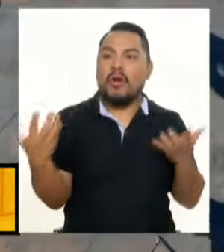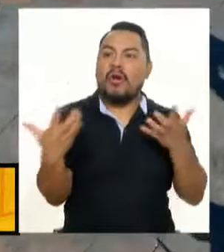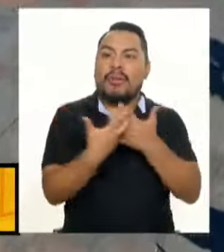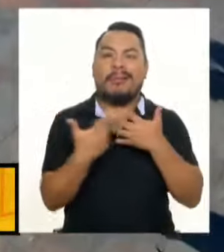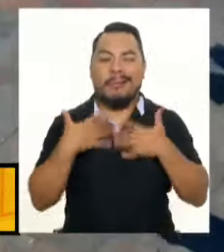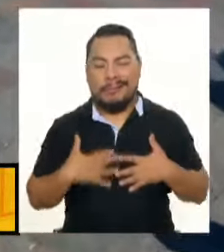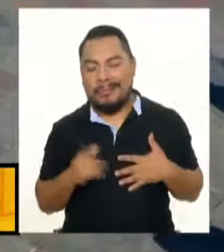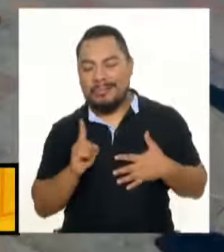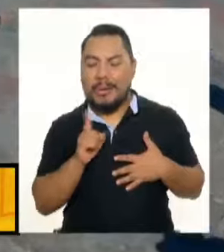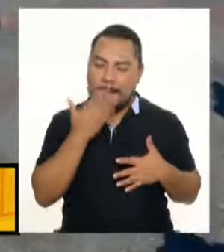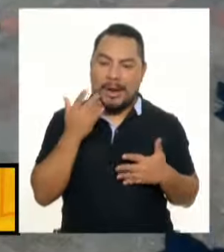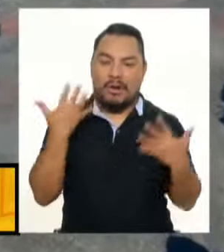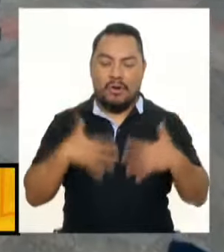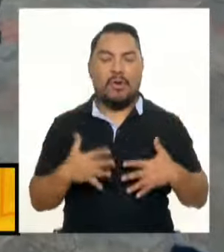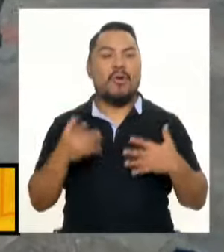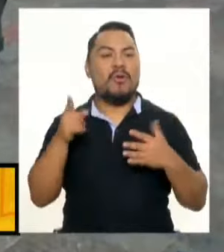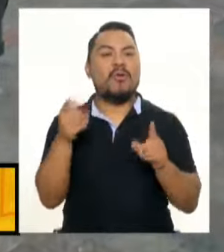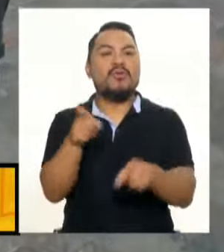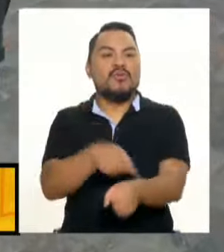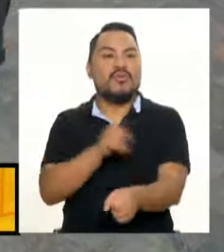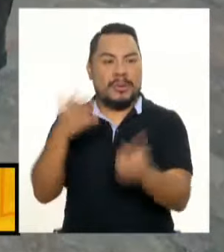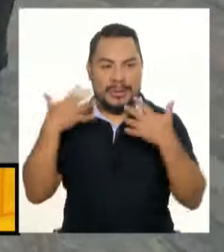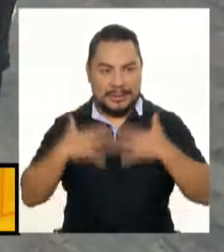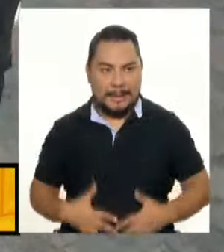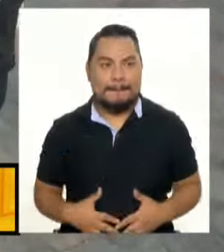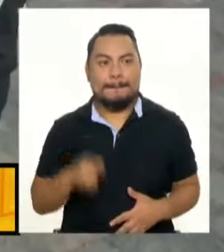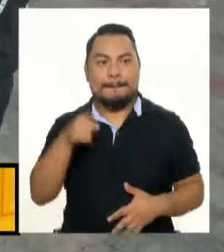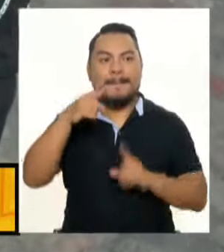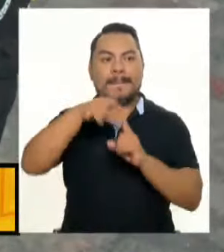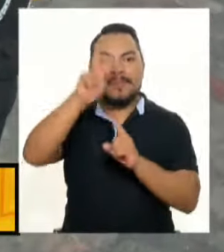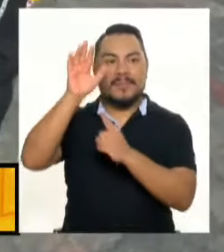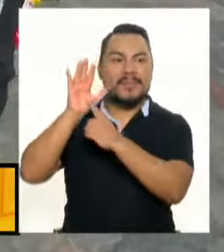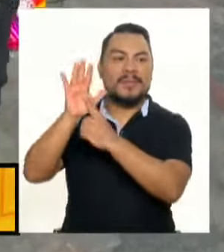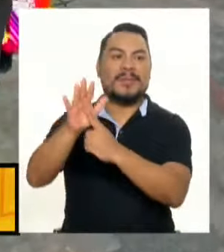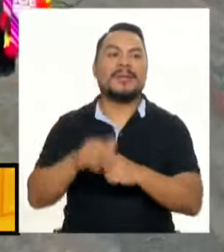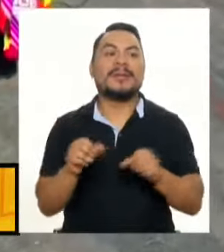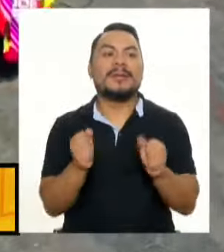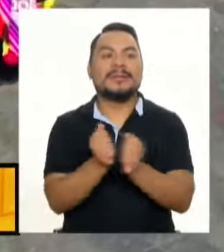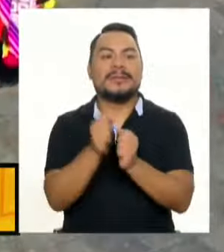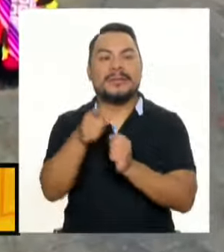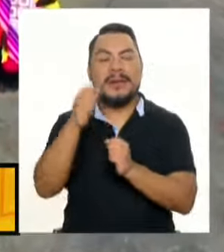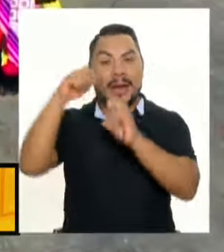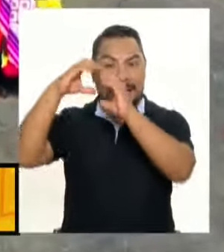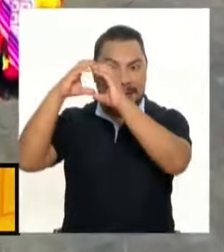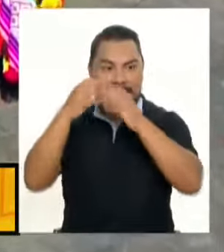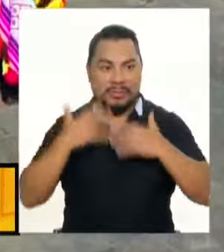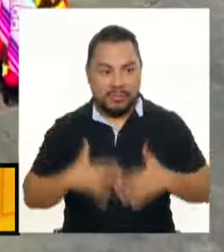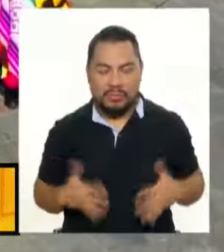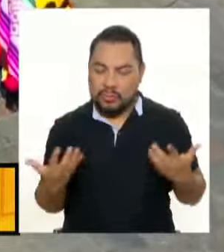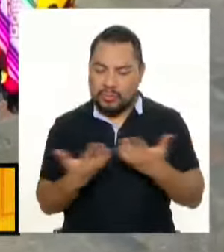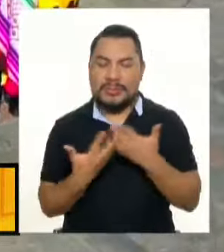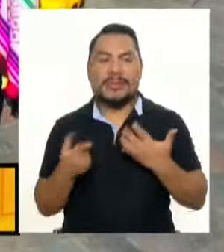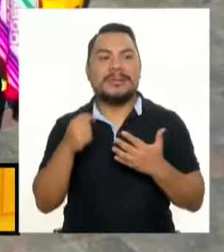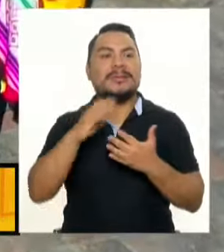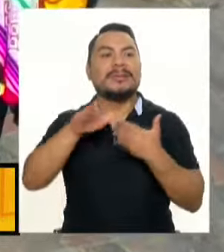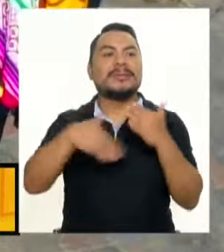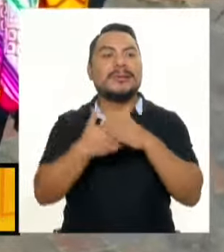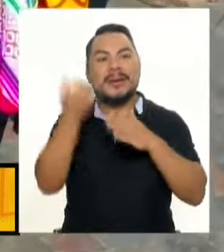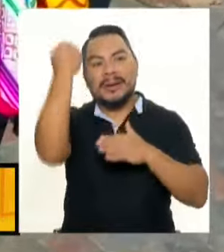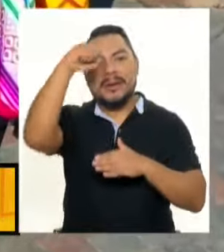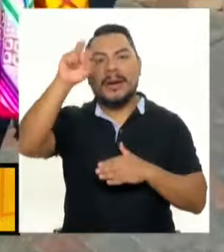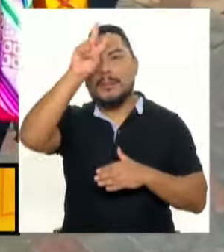mucha tradición. Ahí está Pedro. Pedro, te están viendo a ti ahí. Ese es Pedro, nuestro camarógrafo, con quien hemos viajado muchas veces por todo el